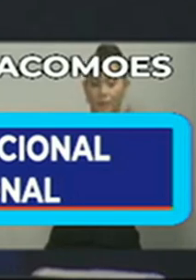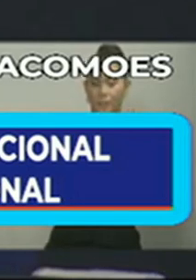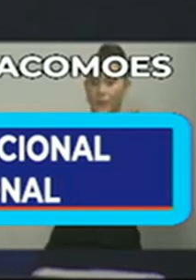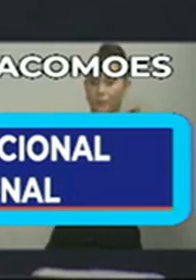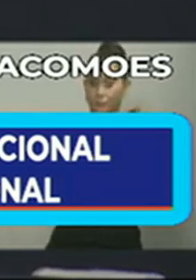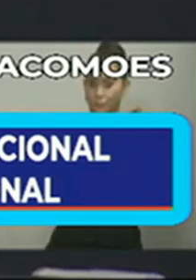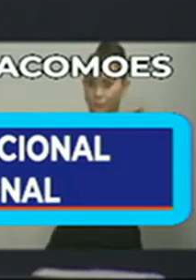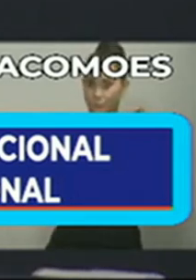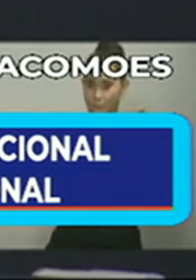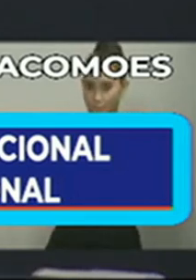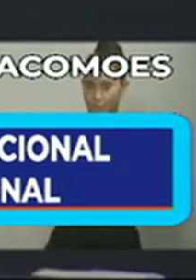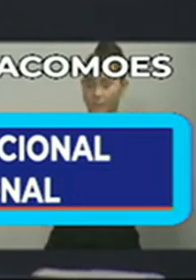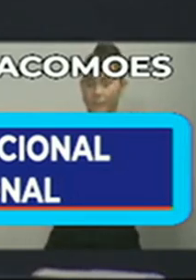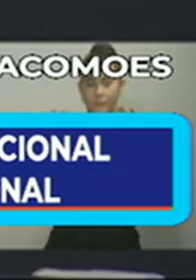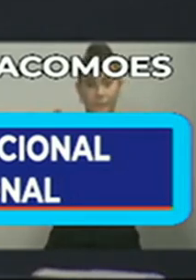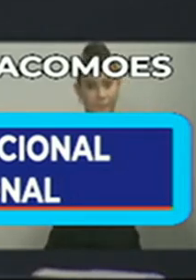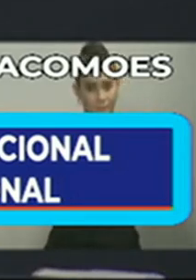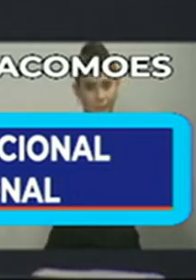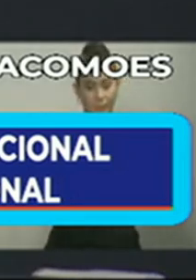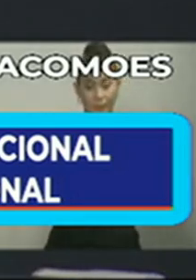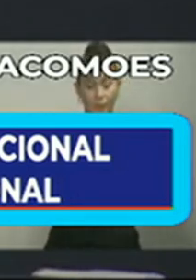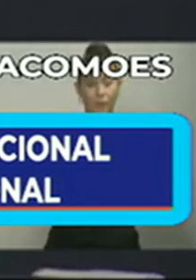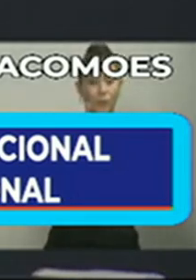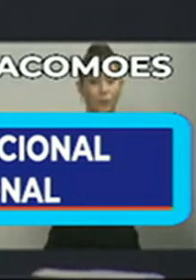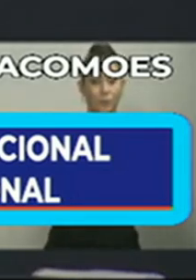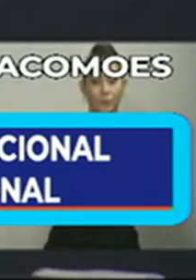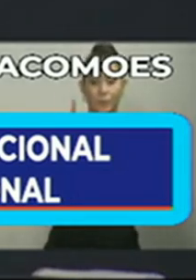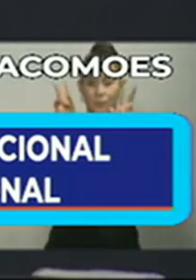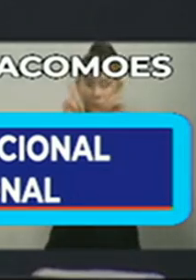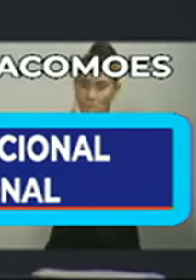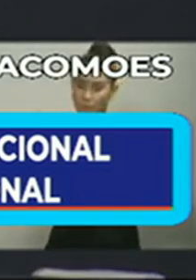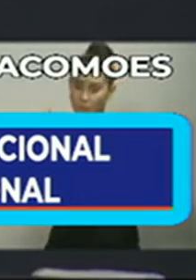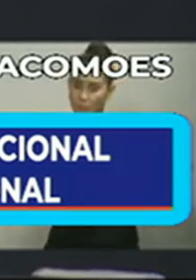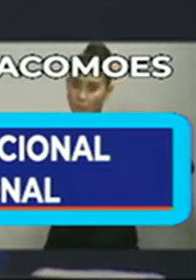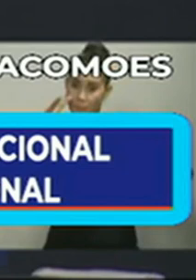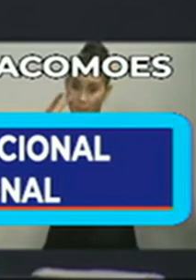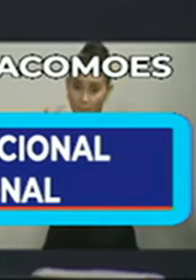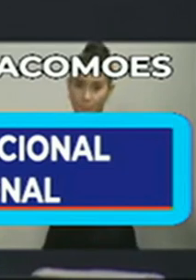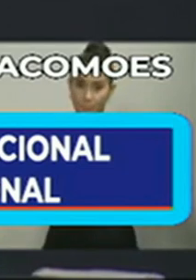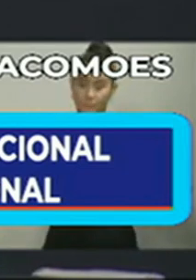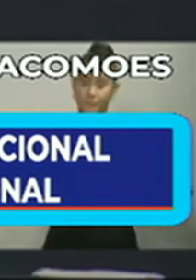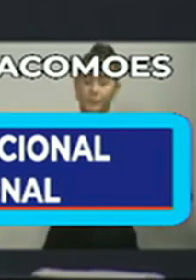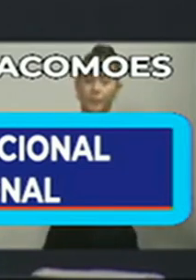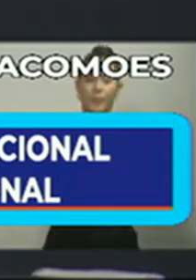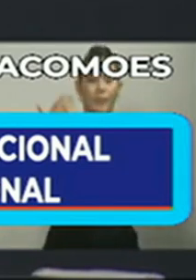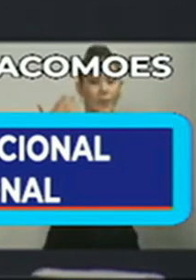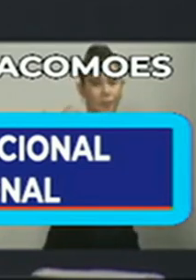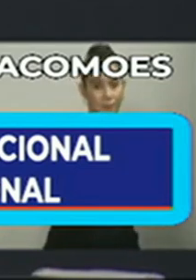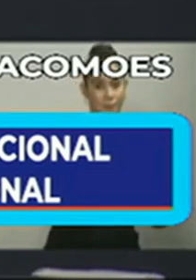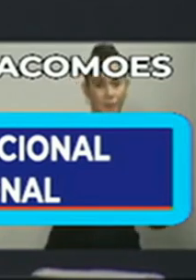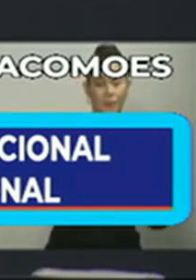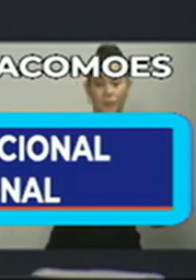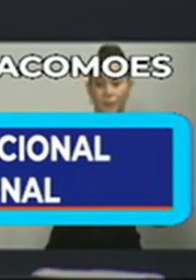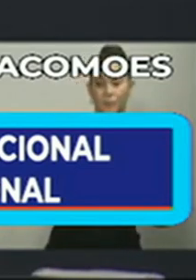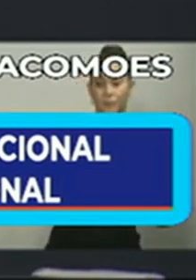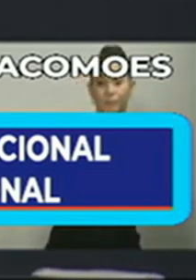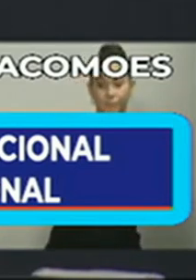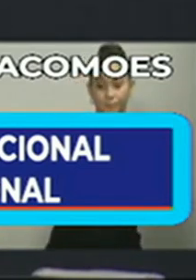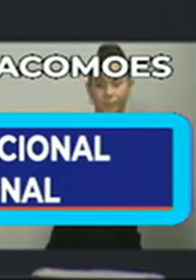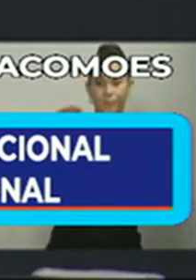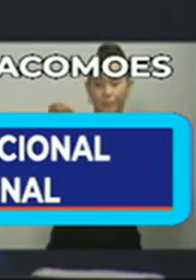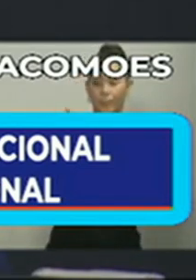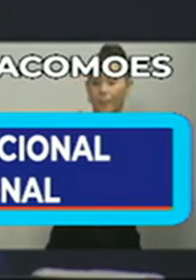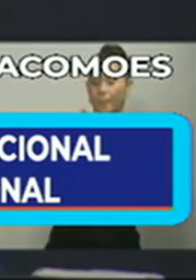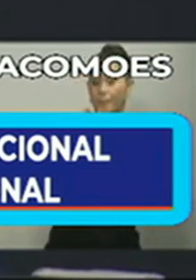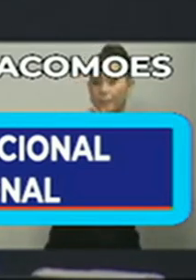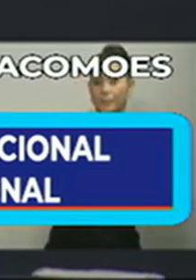Bueno, ahí estamos mirando, está haciendo un recuento del trabajo técnico de la comisión. Probablemente a usted no le interesa tanto ver cuántas veces se reunió la comisión y cuántos papeles